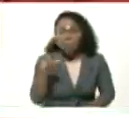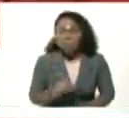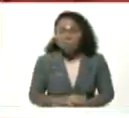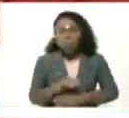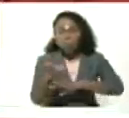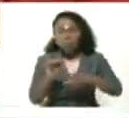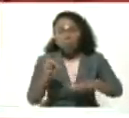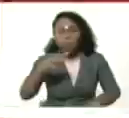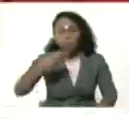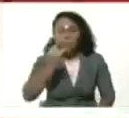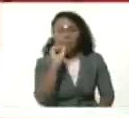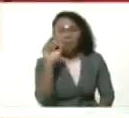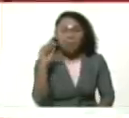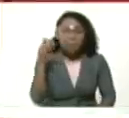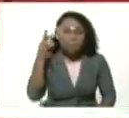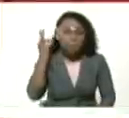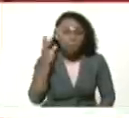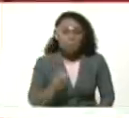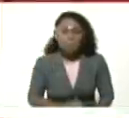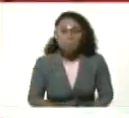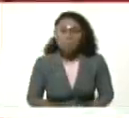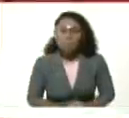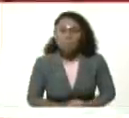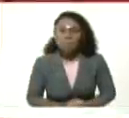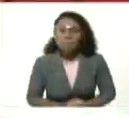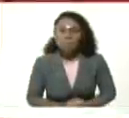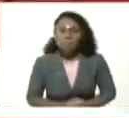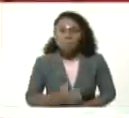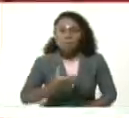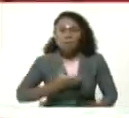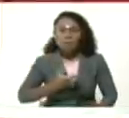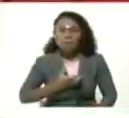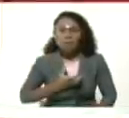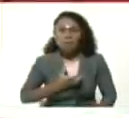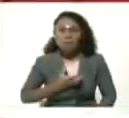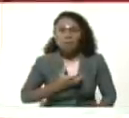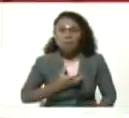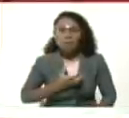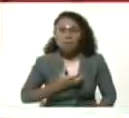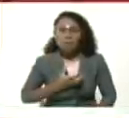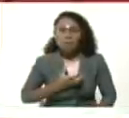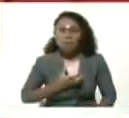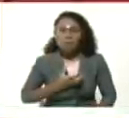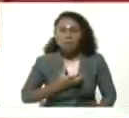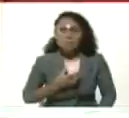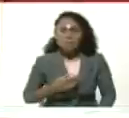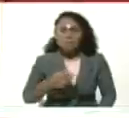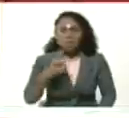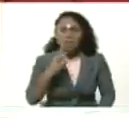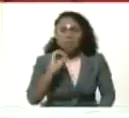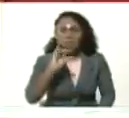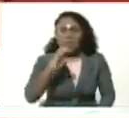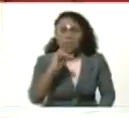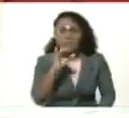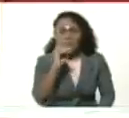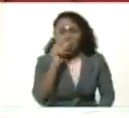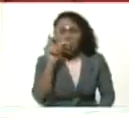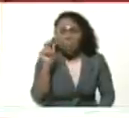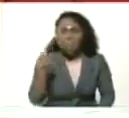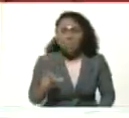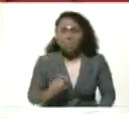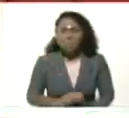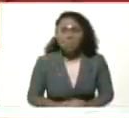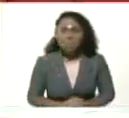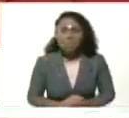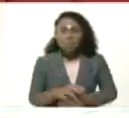Piar, Yulisbe García. Alcaldía de Rocio, Wilgen Torreyes. Alcaldía